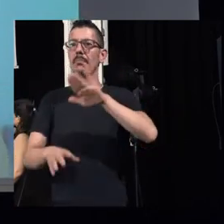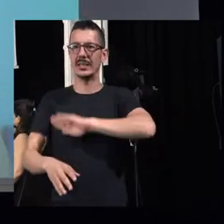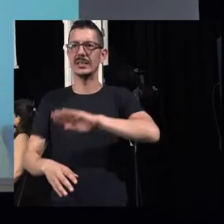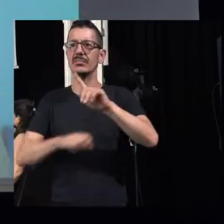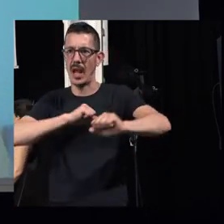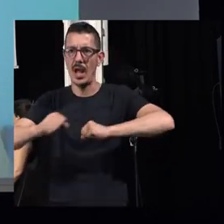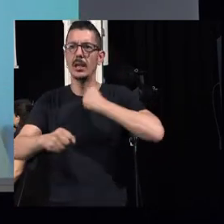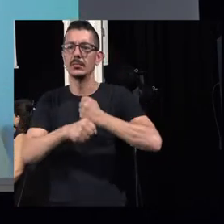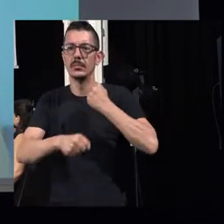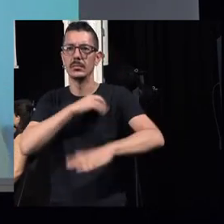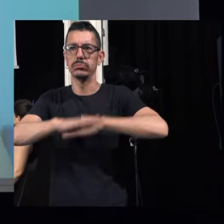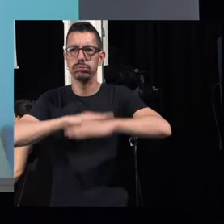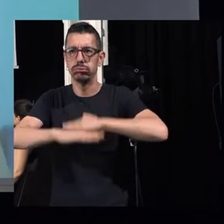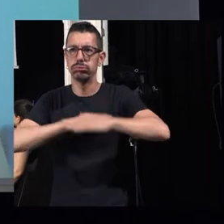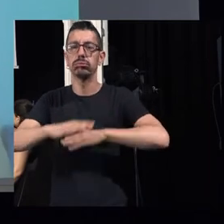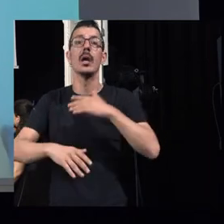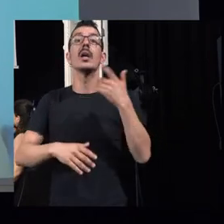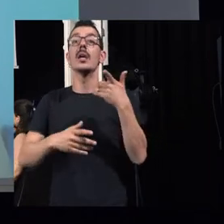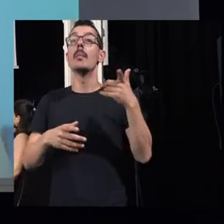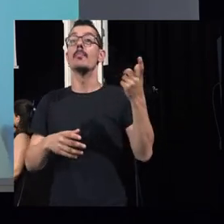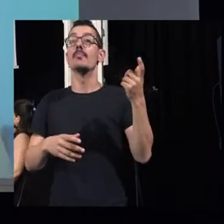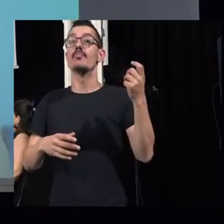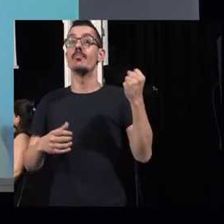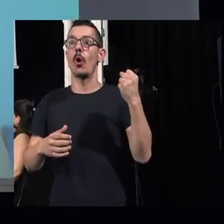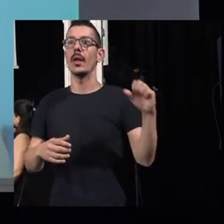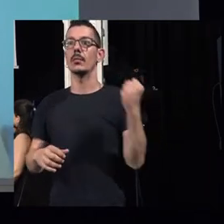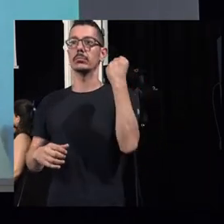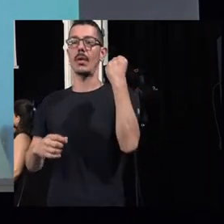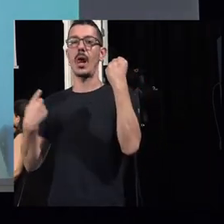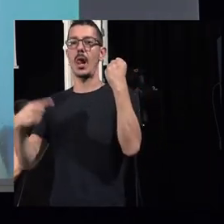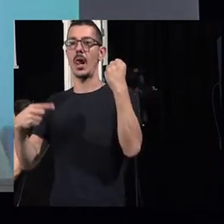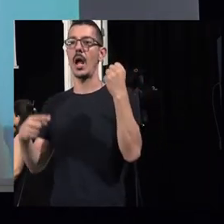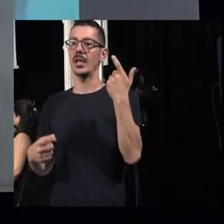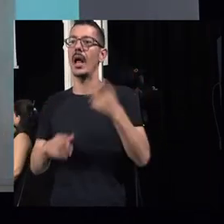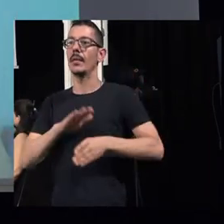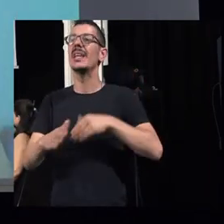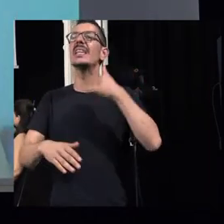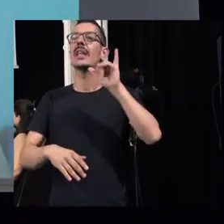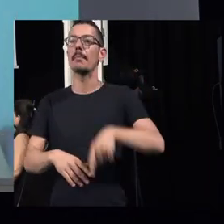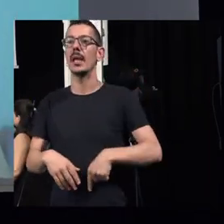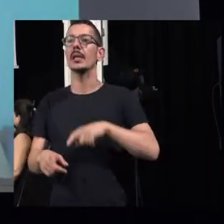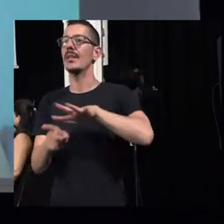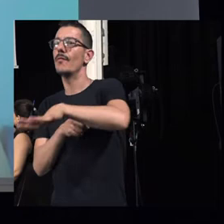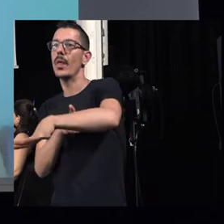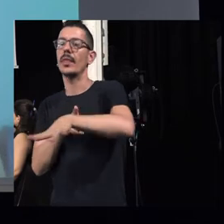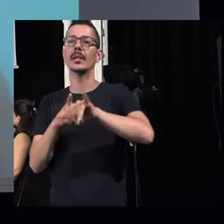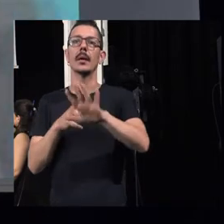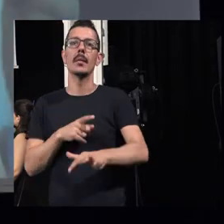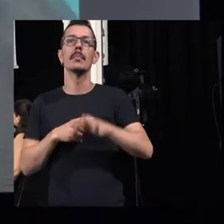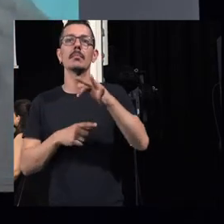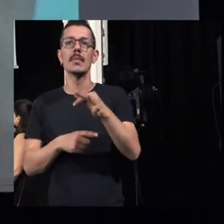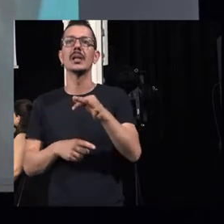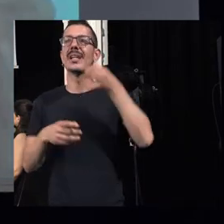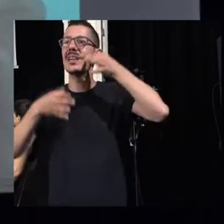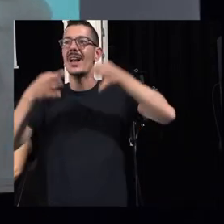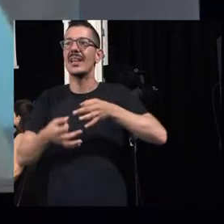Y sépanlo, estamos también haciendo incidencia, estamos reforzando capacidades para que las